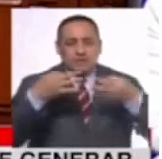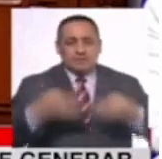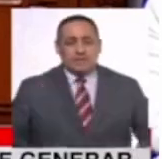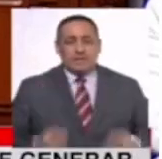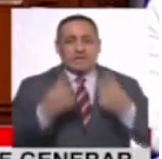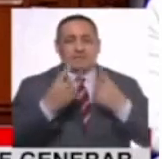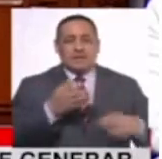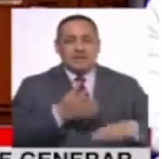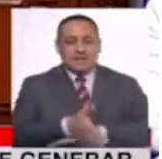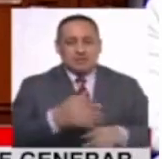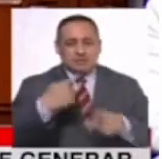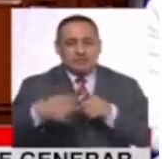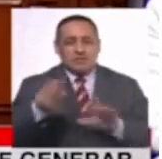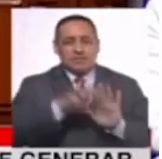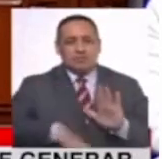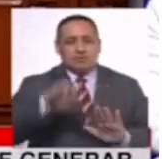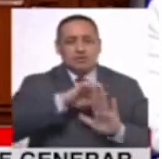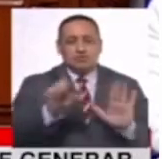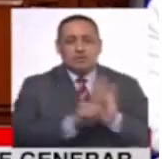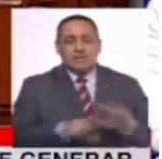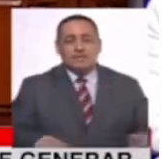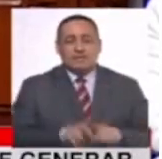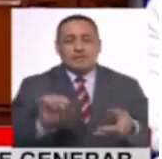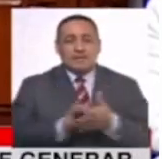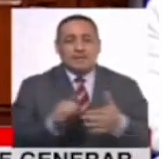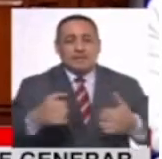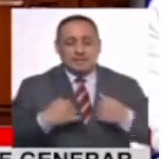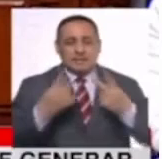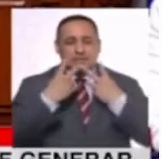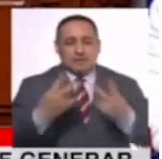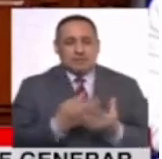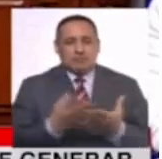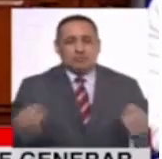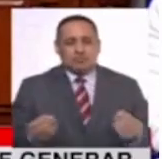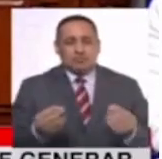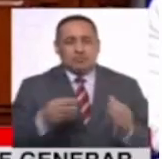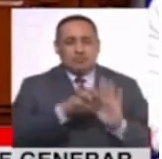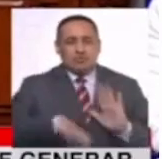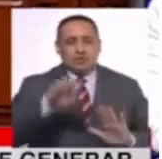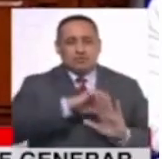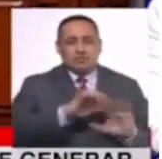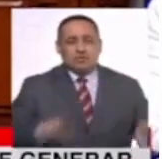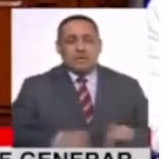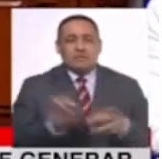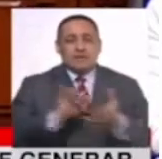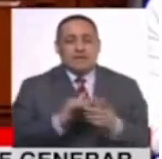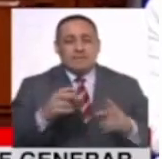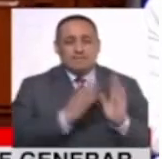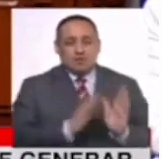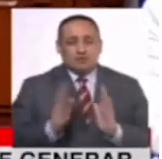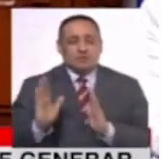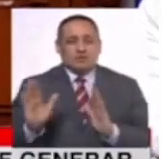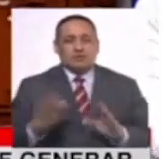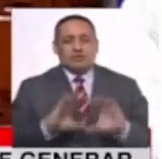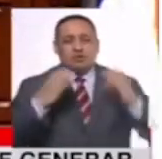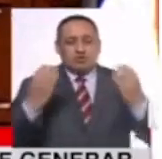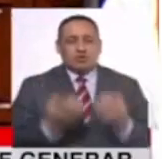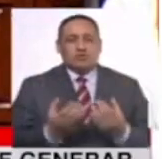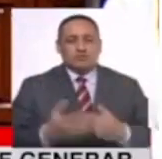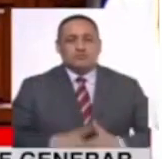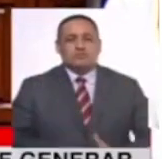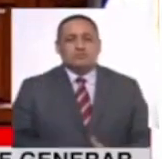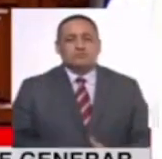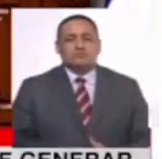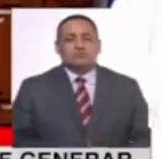el ingreso de proyectos de ley cuenten con sus respectivos dictámenes y procedimientos